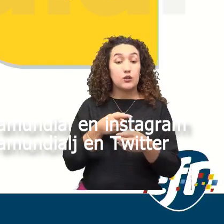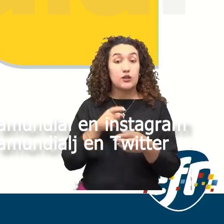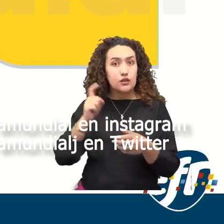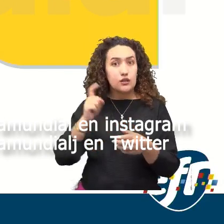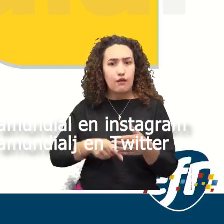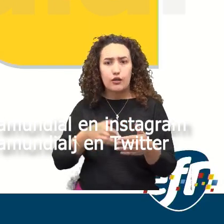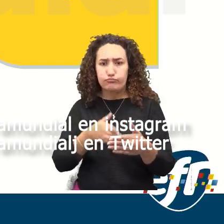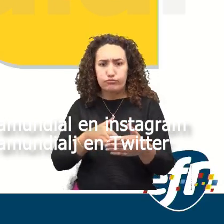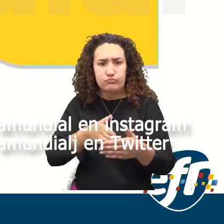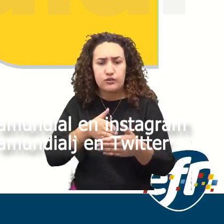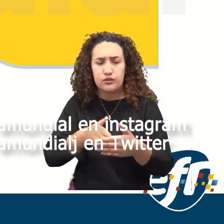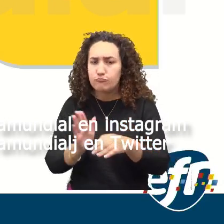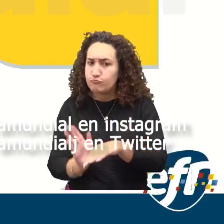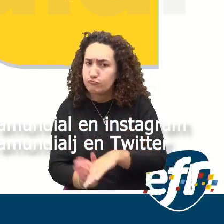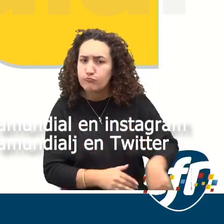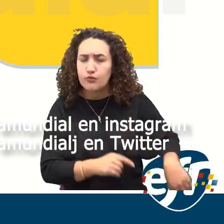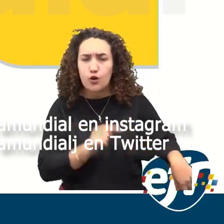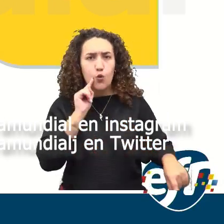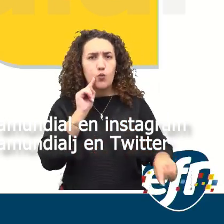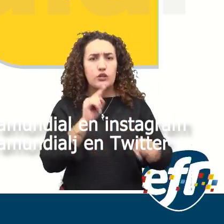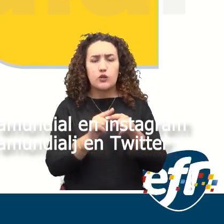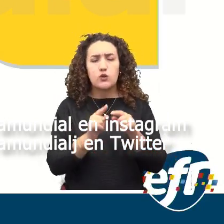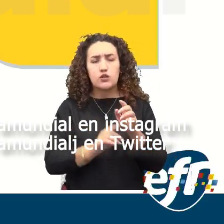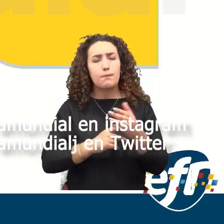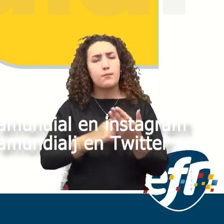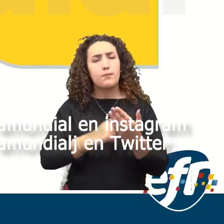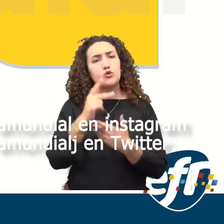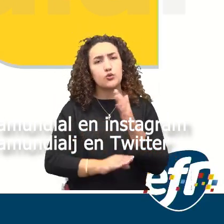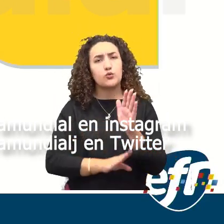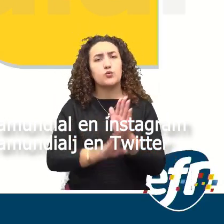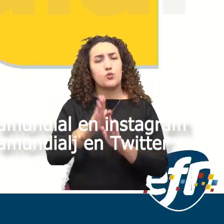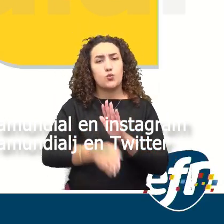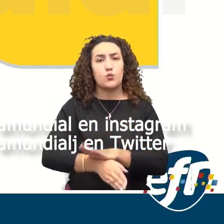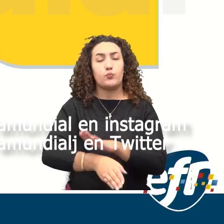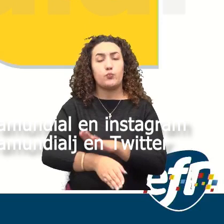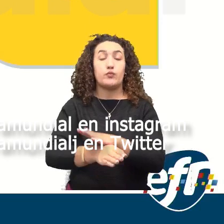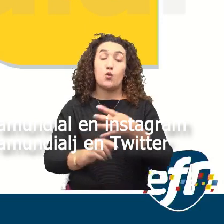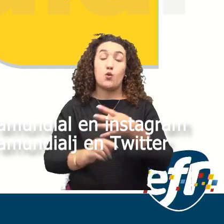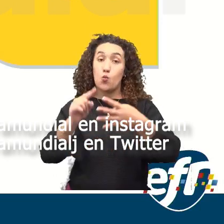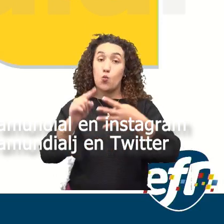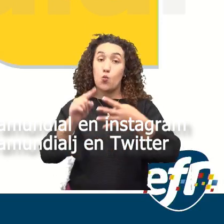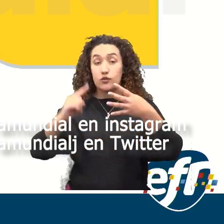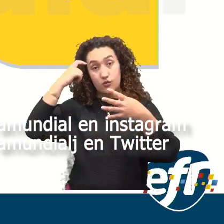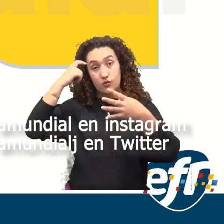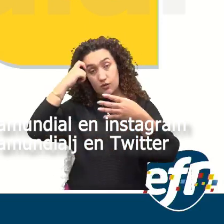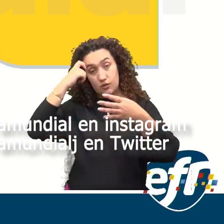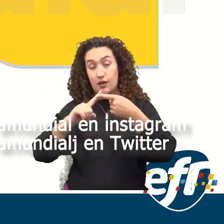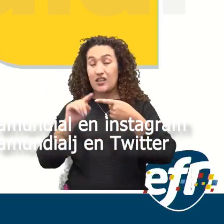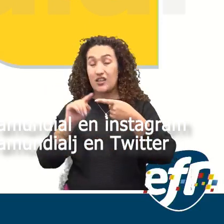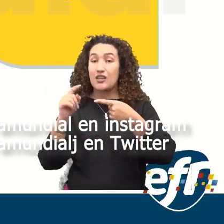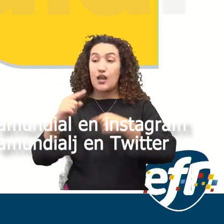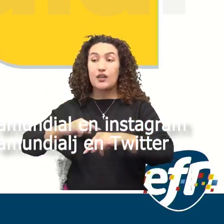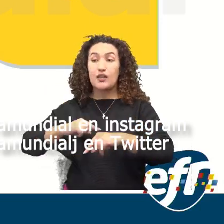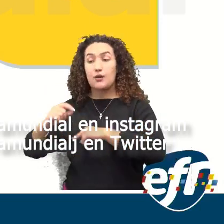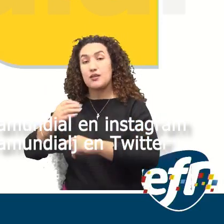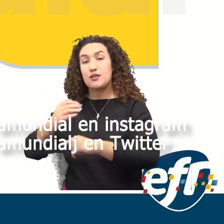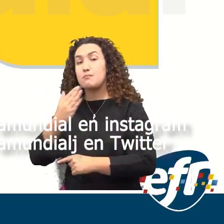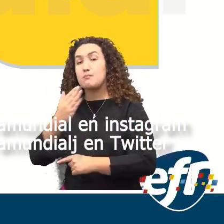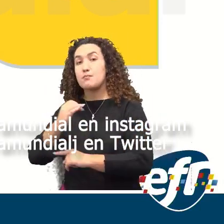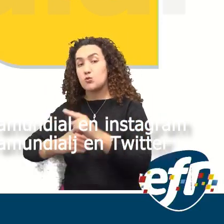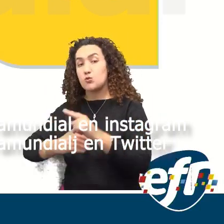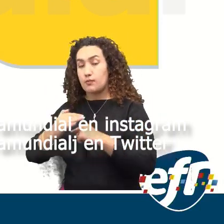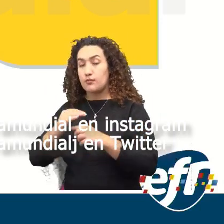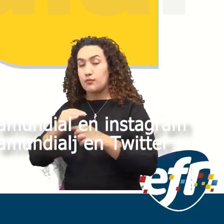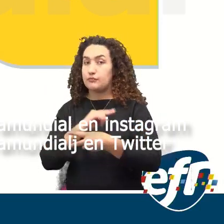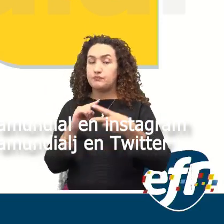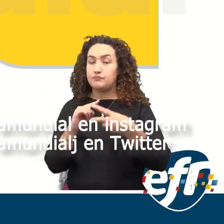Y básicamente hoy tenemos cuatro retos. El primero, como ya lo mencionamos, pues es el trámite y la aprobación de la licencia ambiental. El segundo y tal vez el más complejo es el